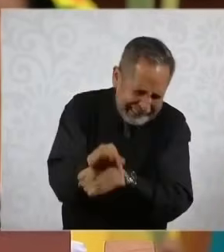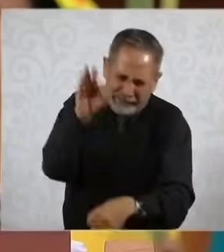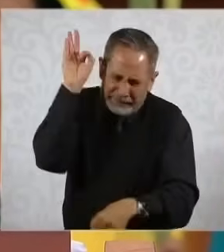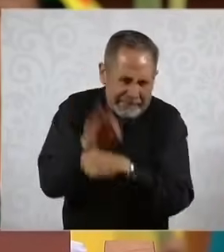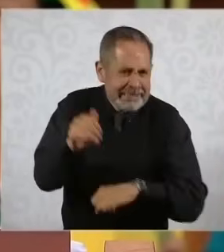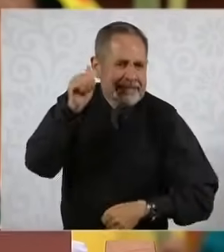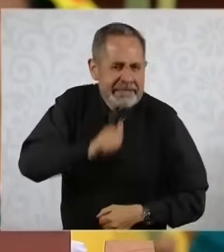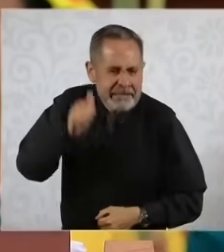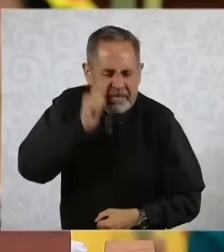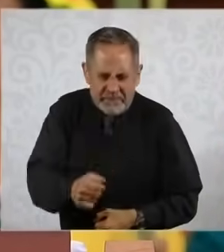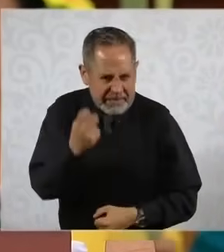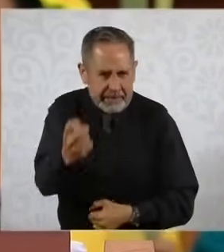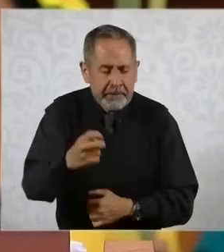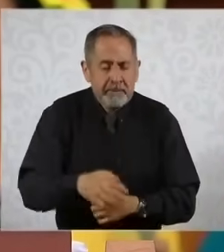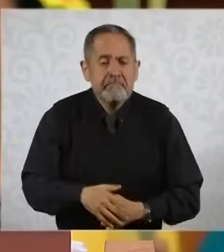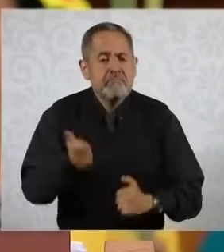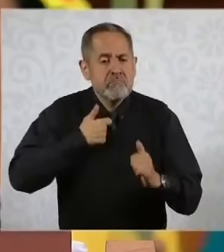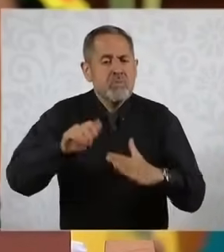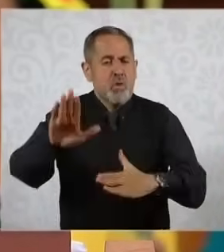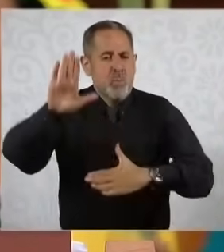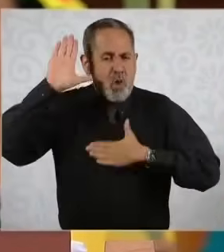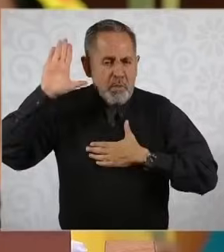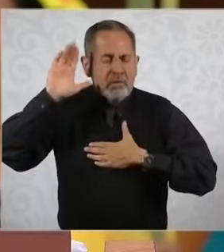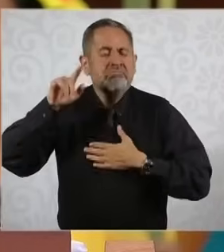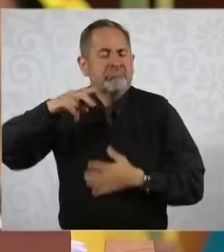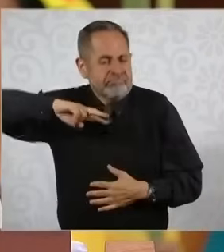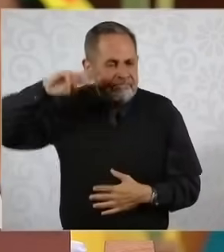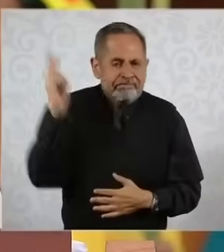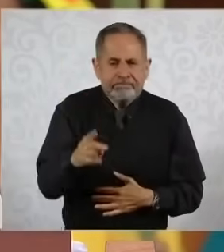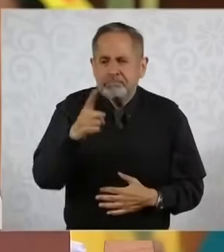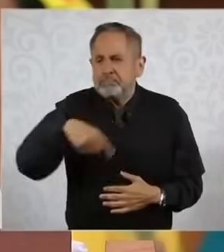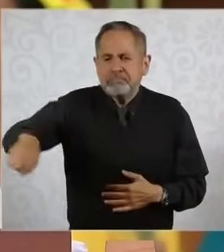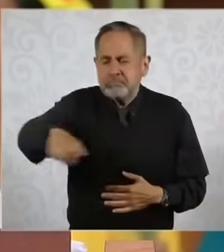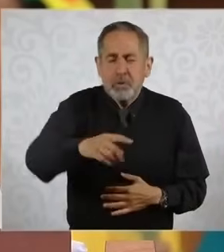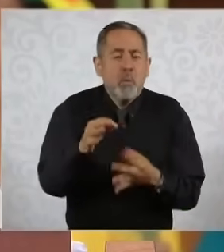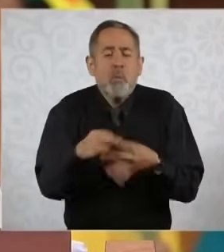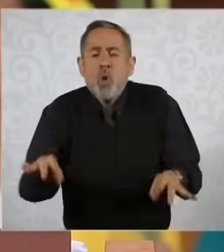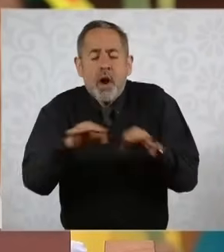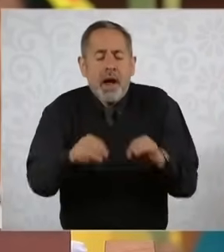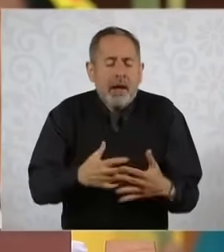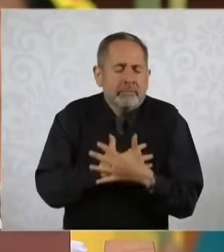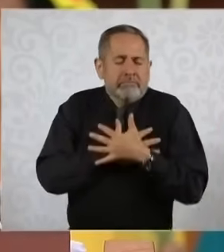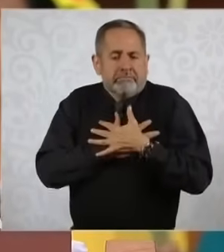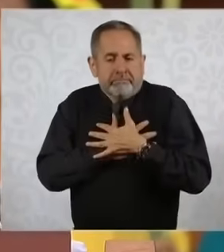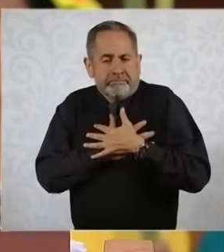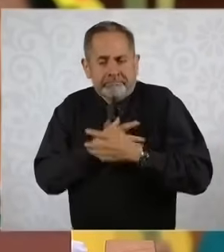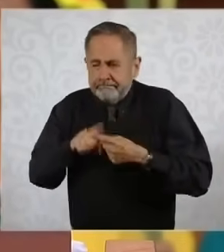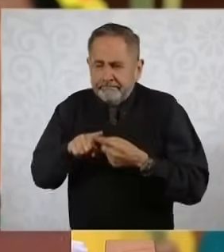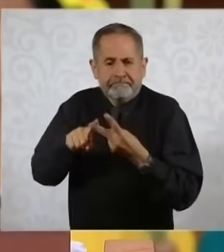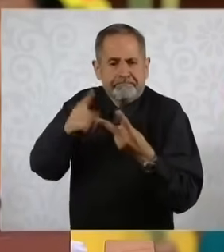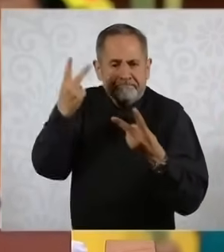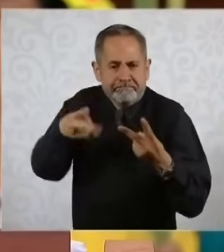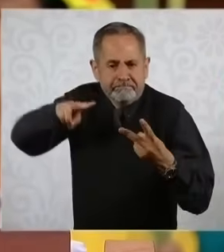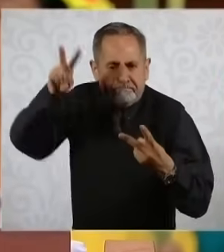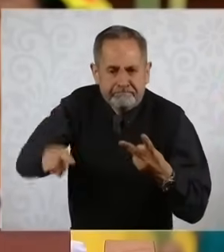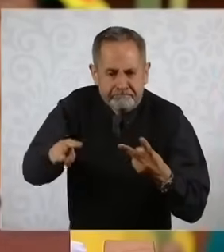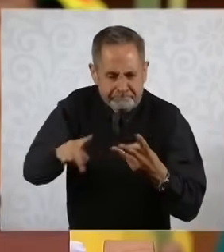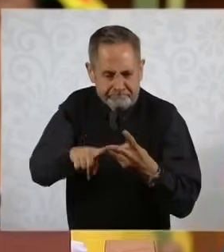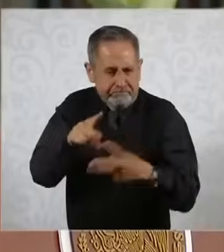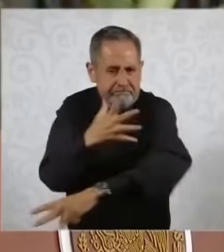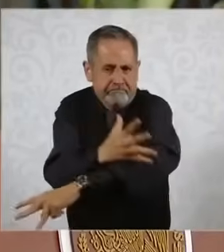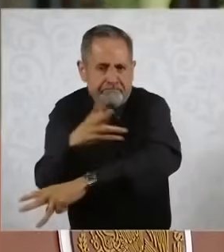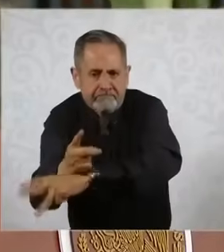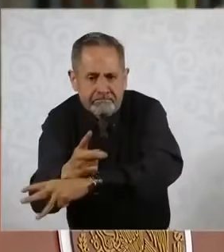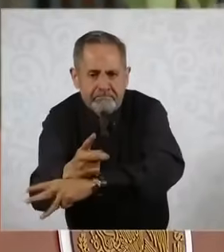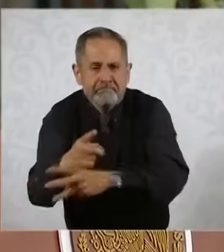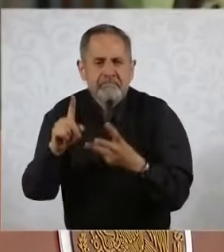Me comprometo a enaltecer el amor, la verdad, la honestidad y